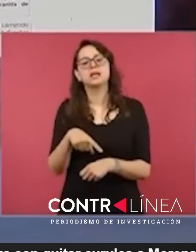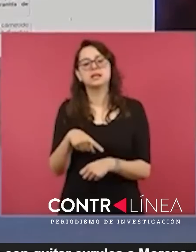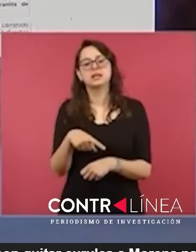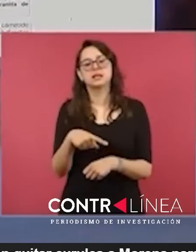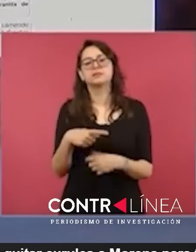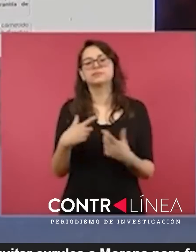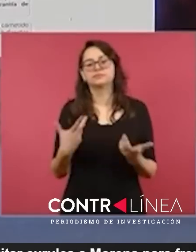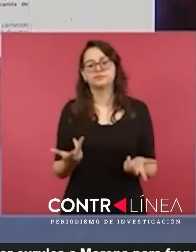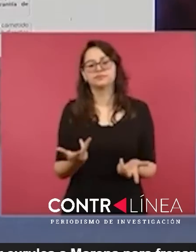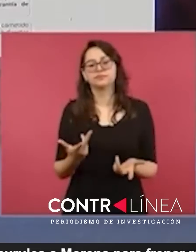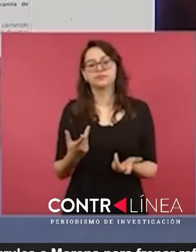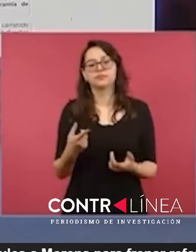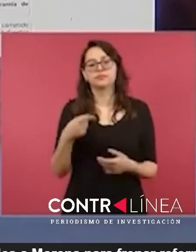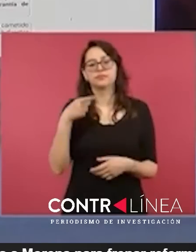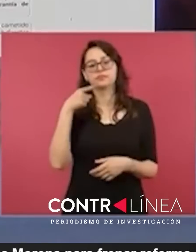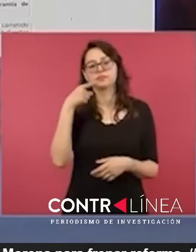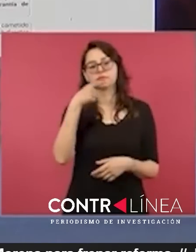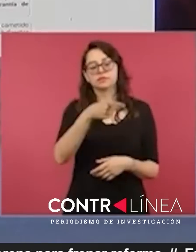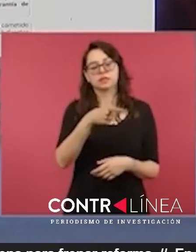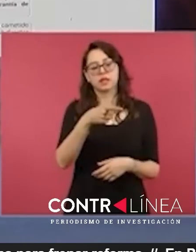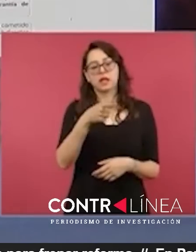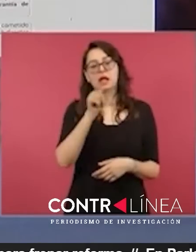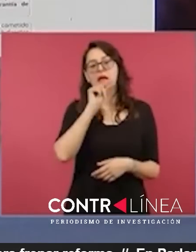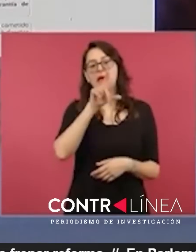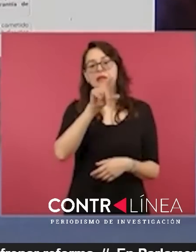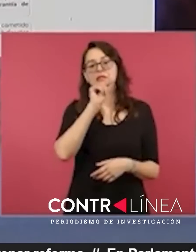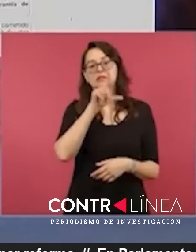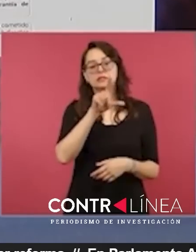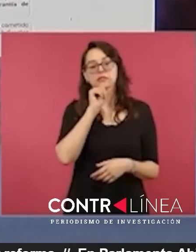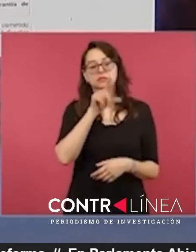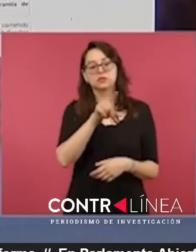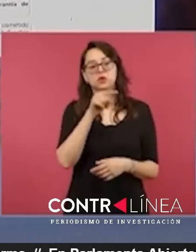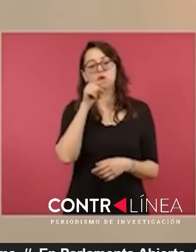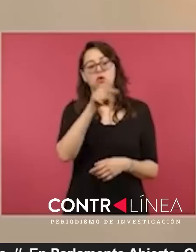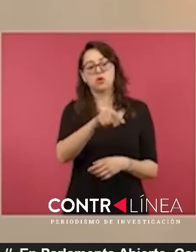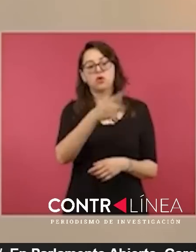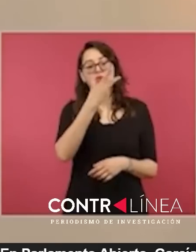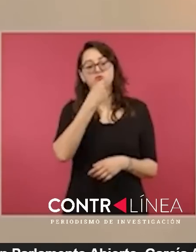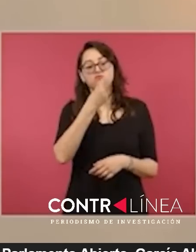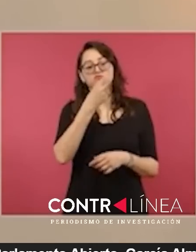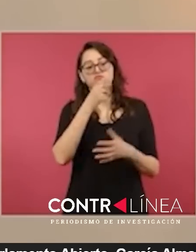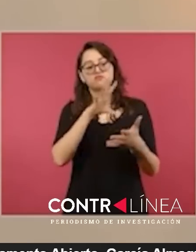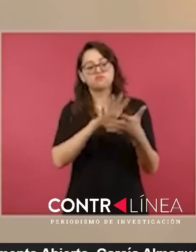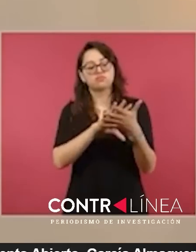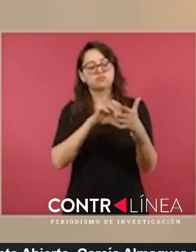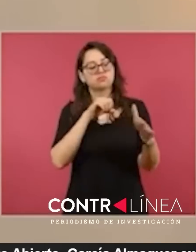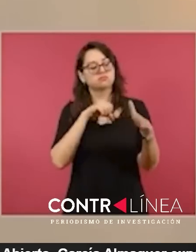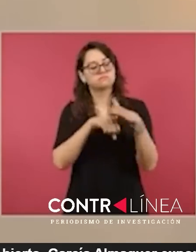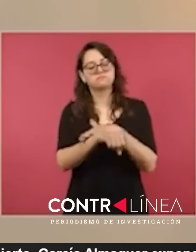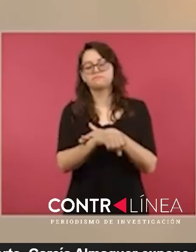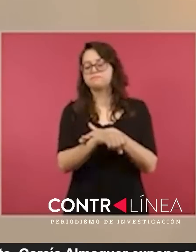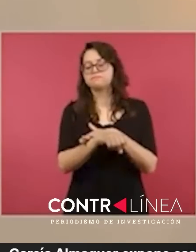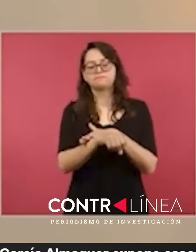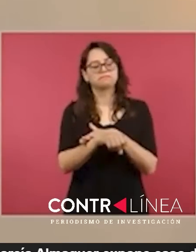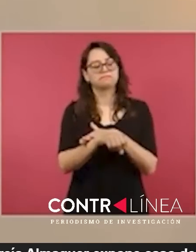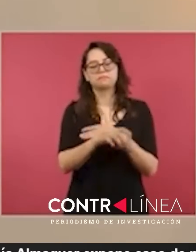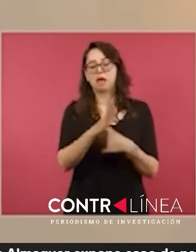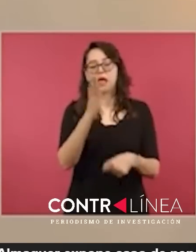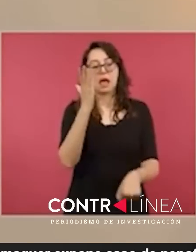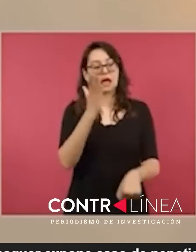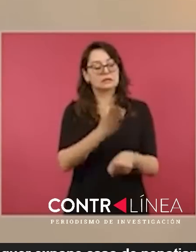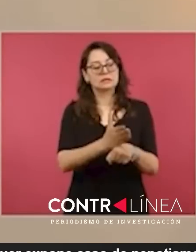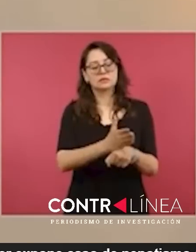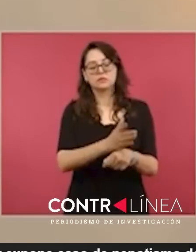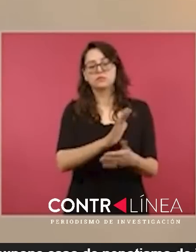y justicia integral para adolescentes en el Estado de Jalisco deje insubsistente el auto de formal prisión emitido el 24 de mayo